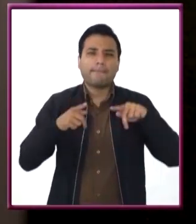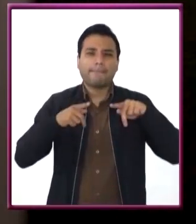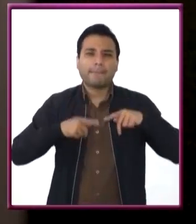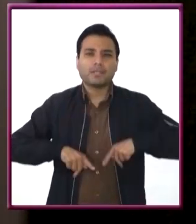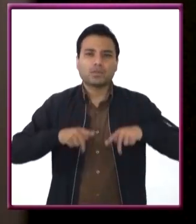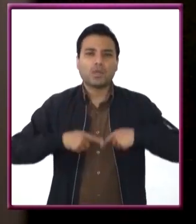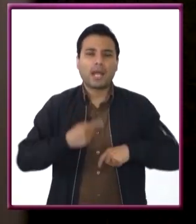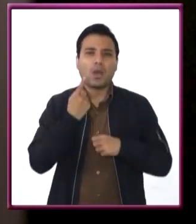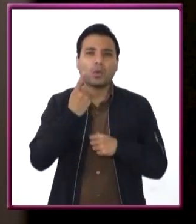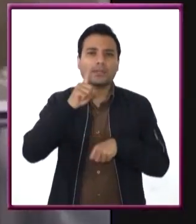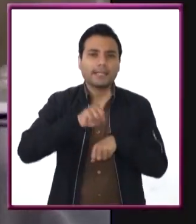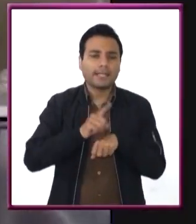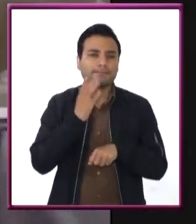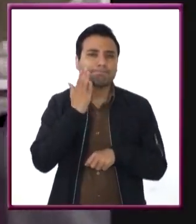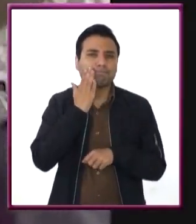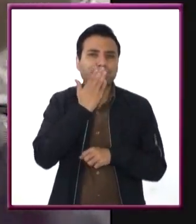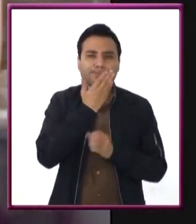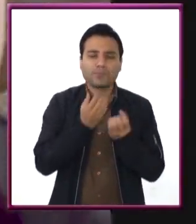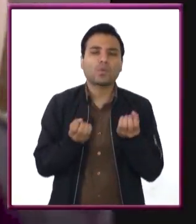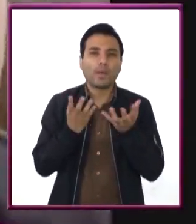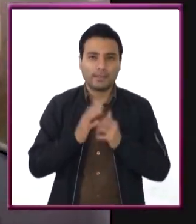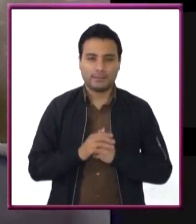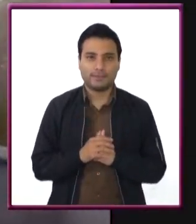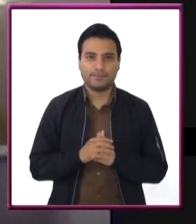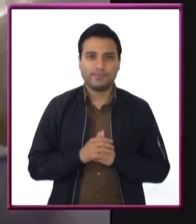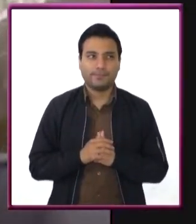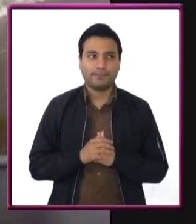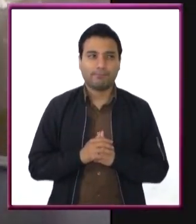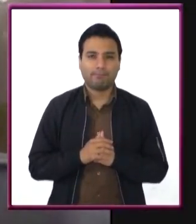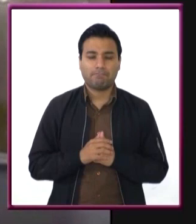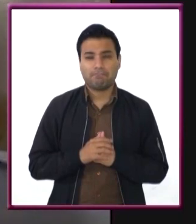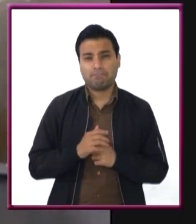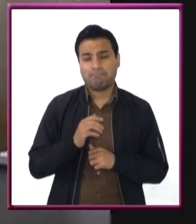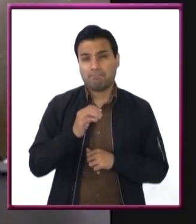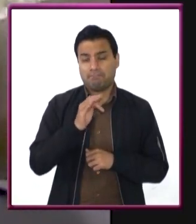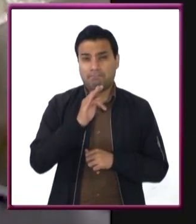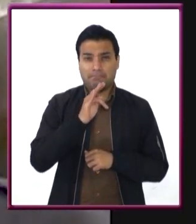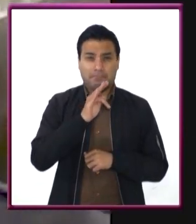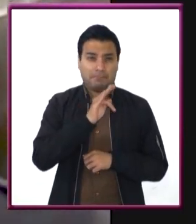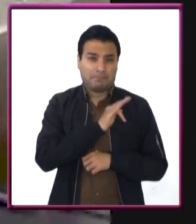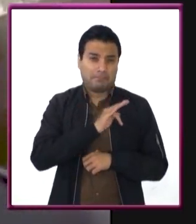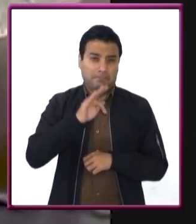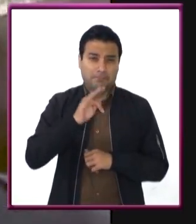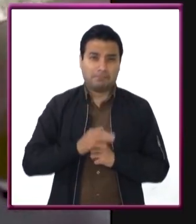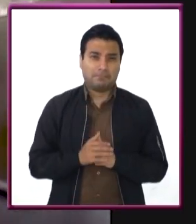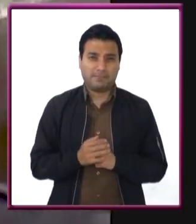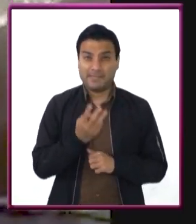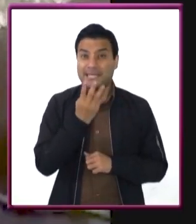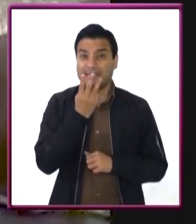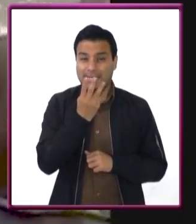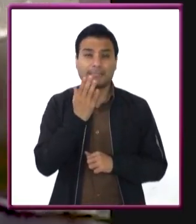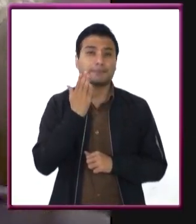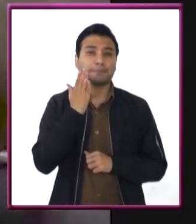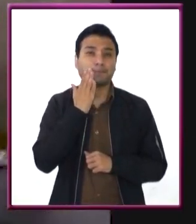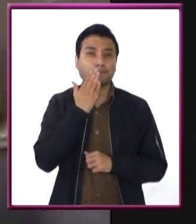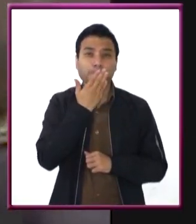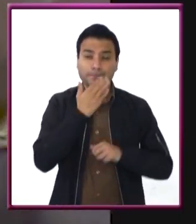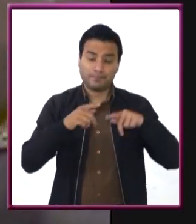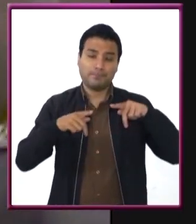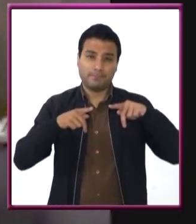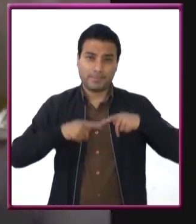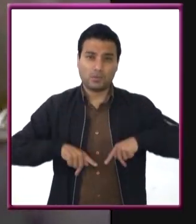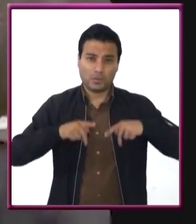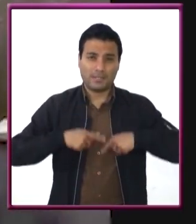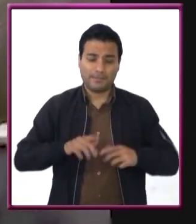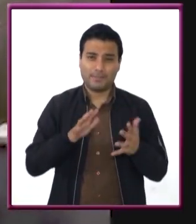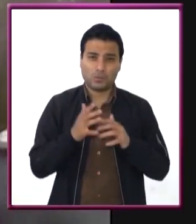una persona al día? Pues bueno, aproximadamente se utilizan por comida 3 servilletas por